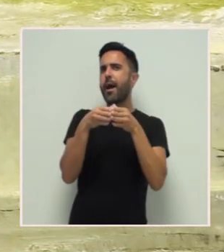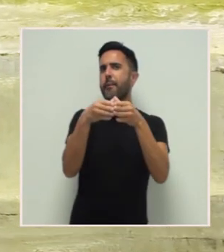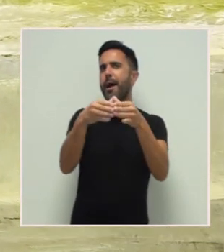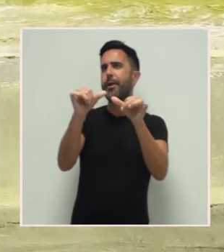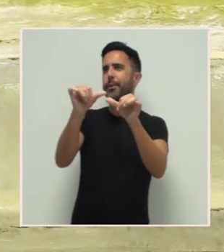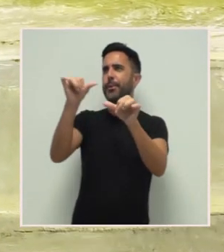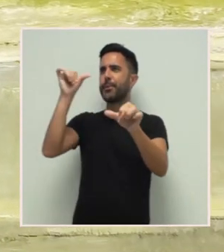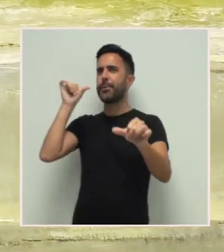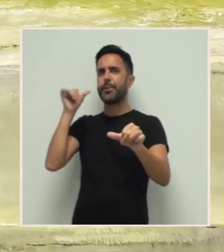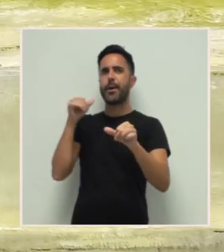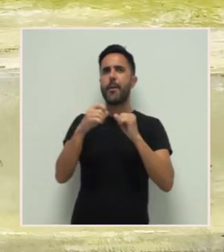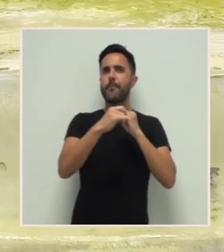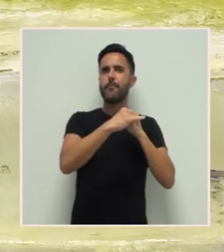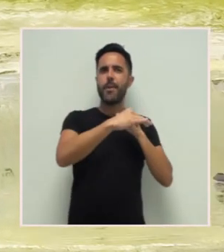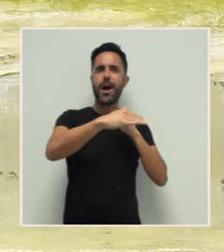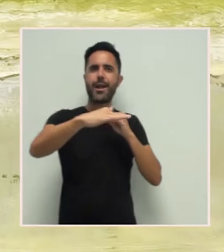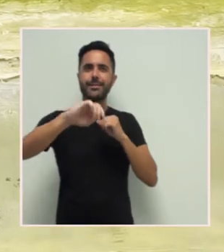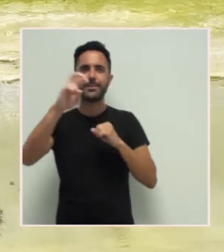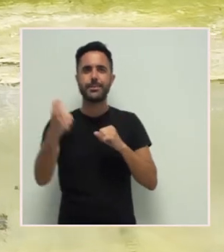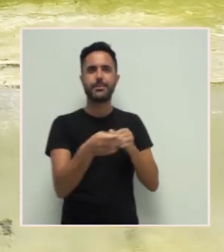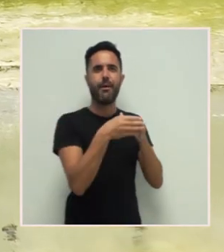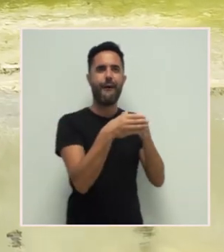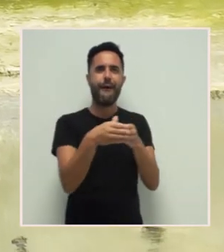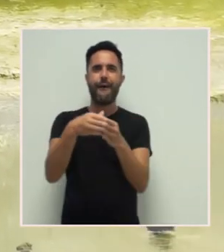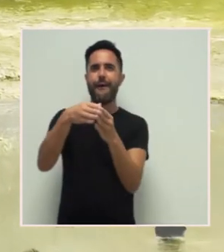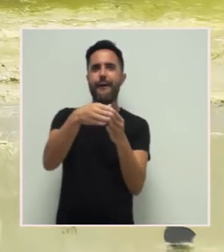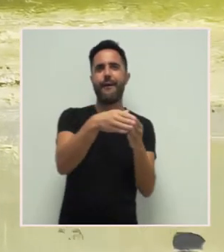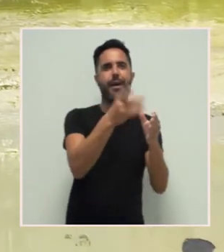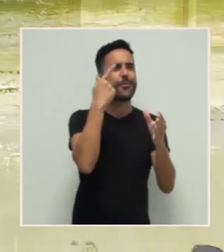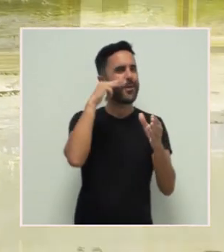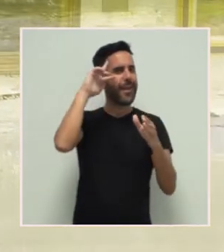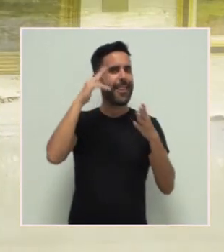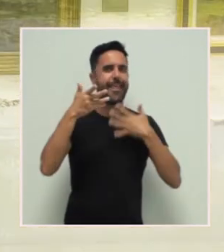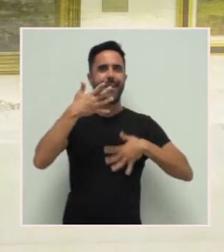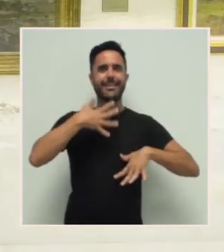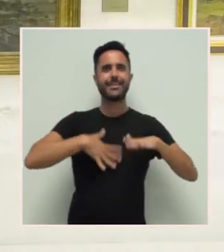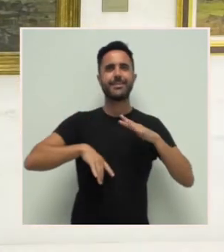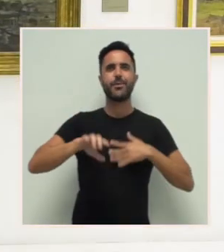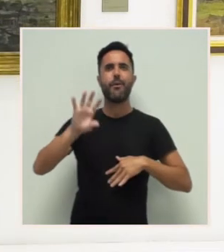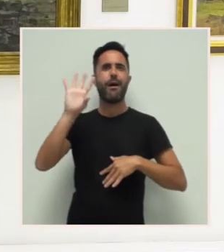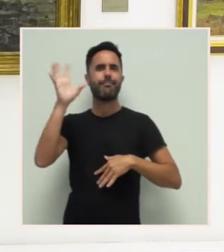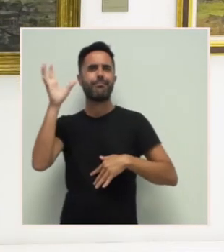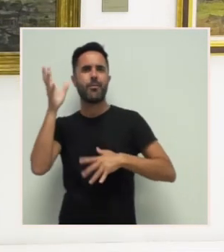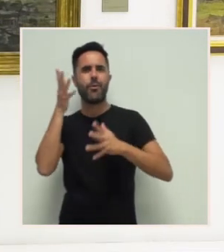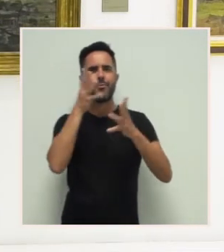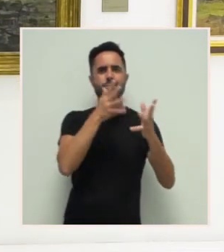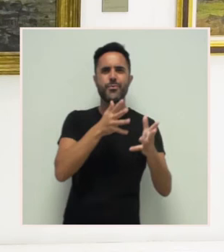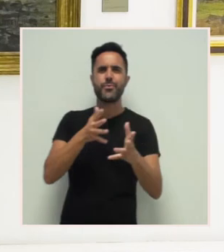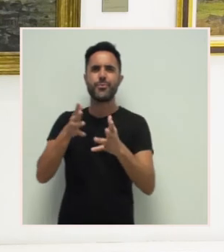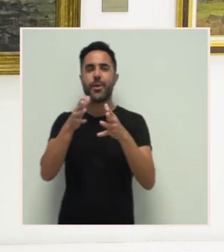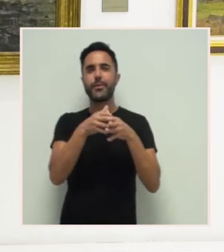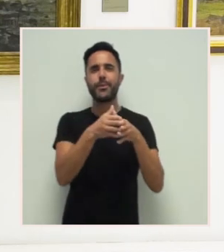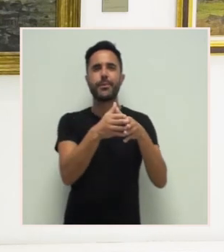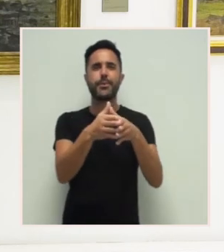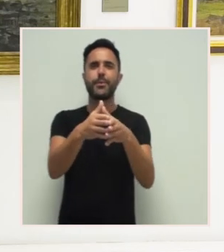pois navegando por mares diversos, acumulando experiencias, enfrentándose a tempestades, para finalmente repousar